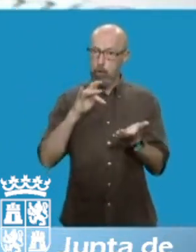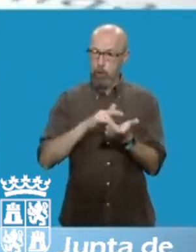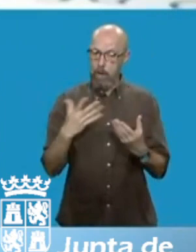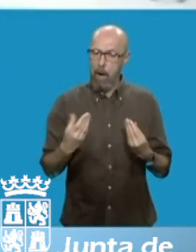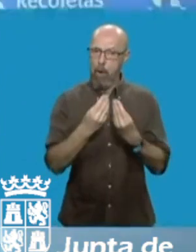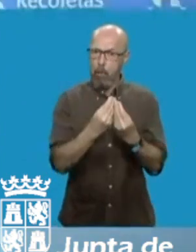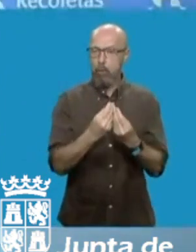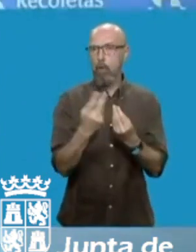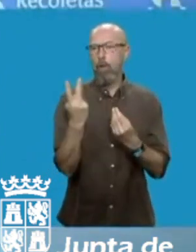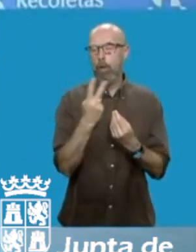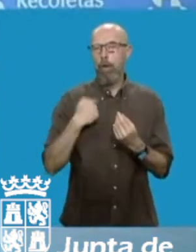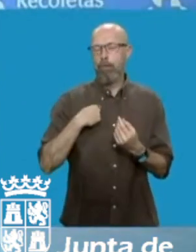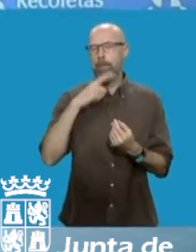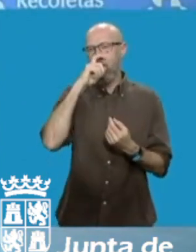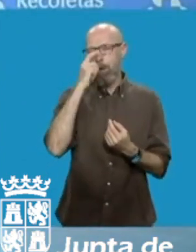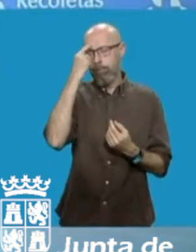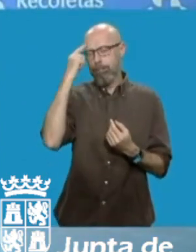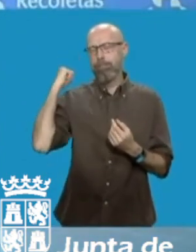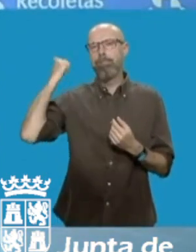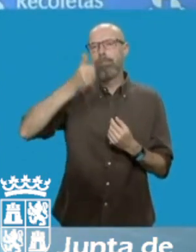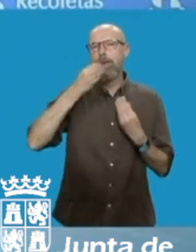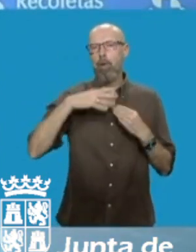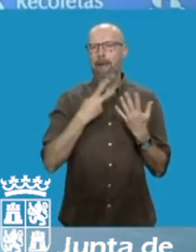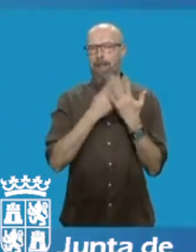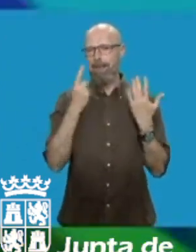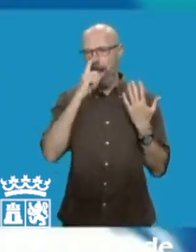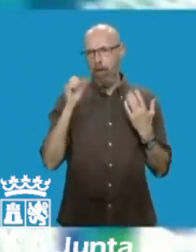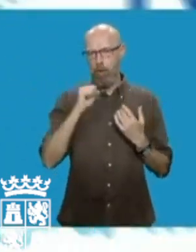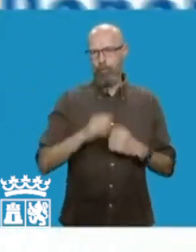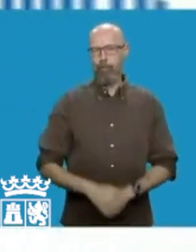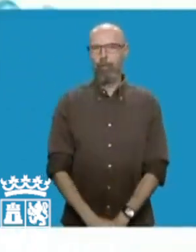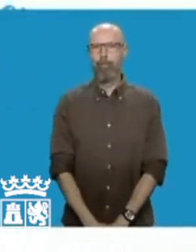mejores recuerdos de 16 años de carrera.